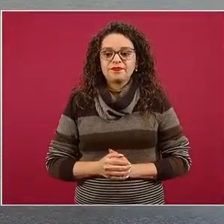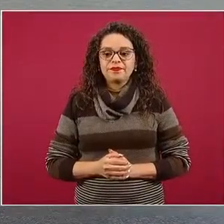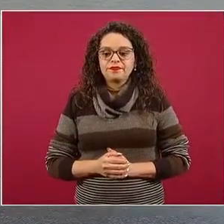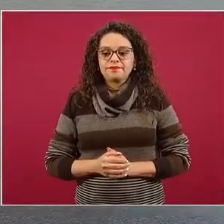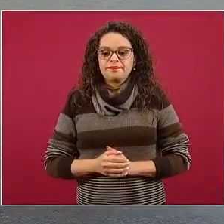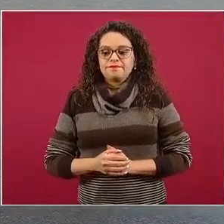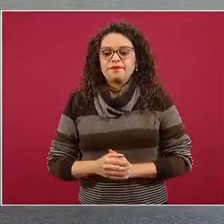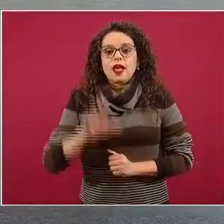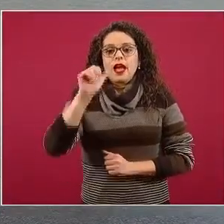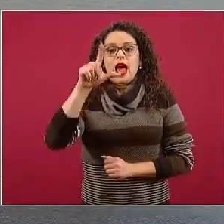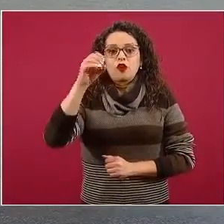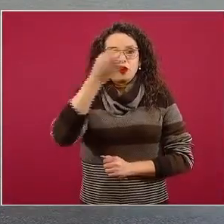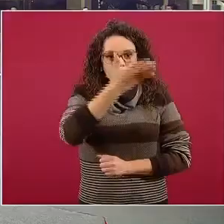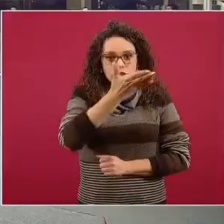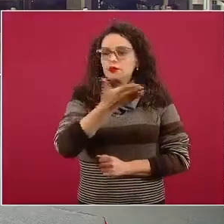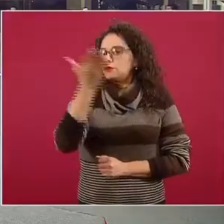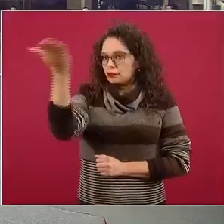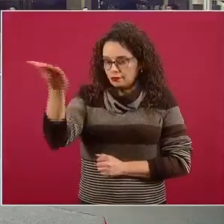favor.